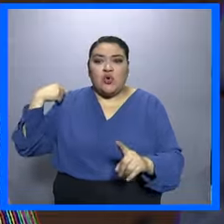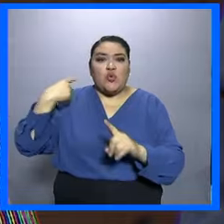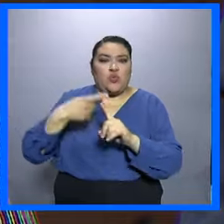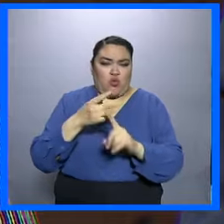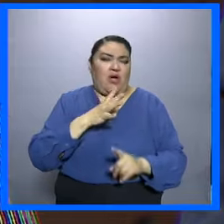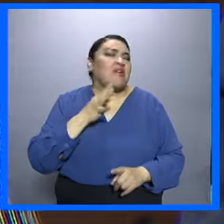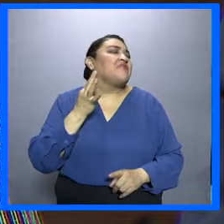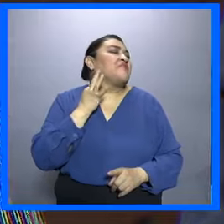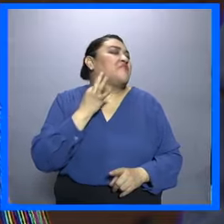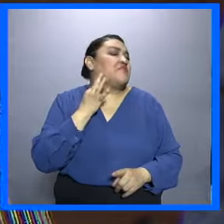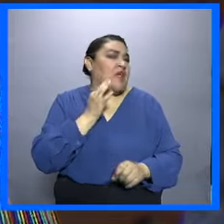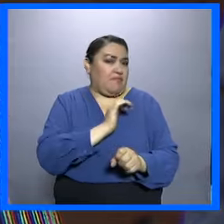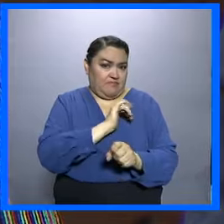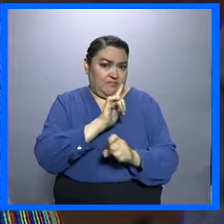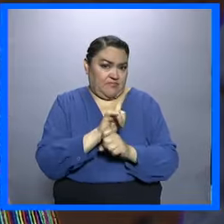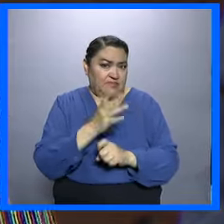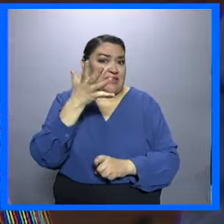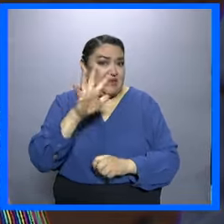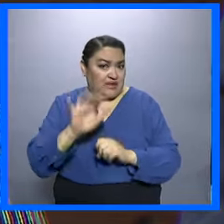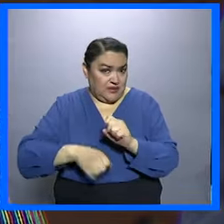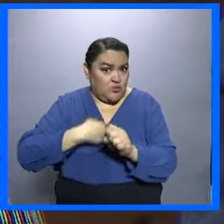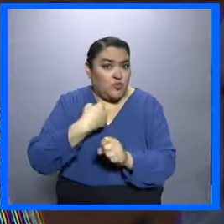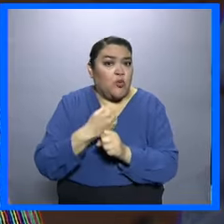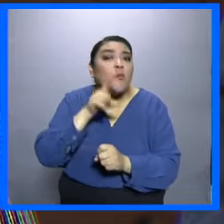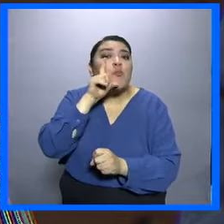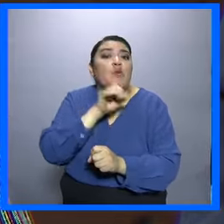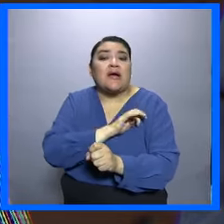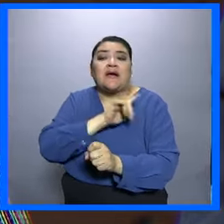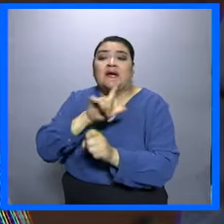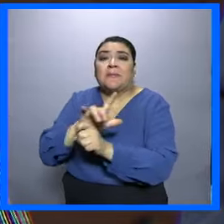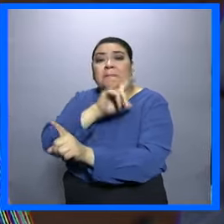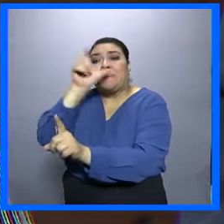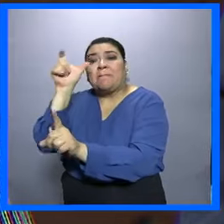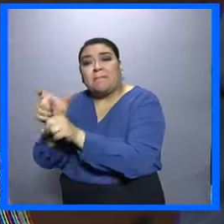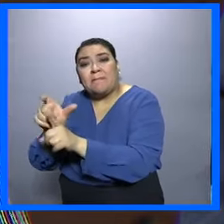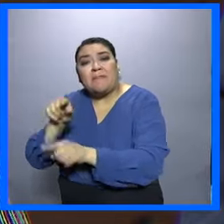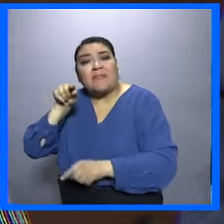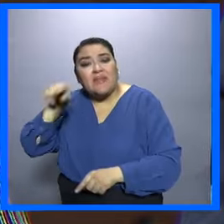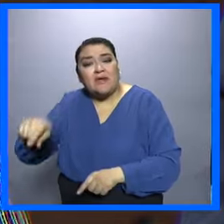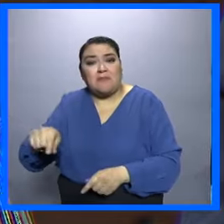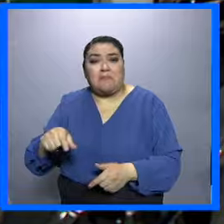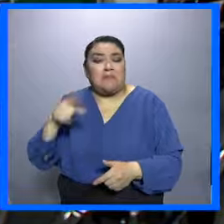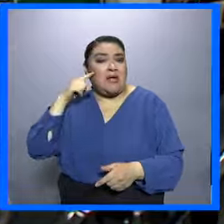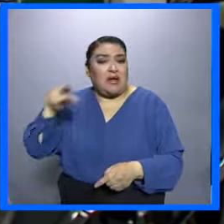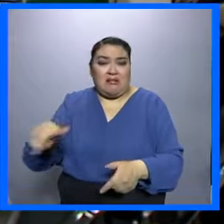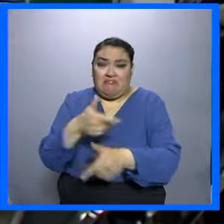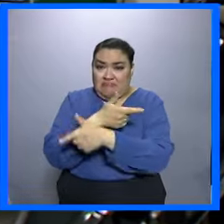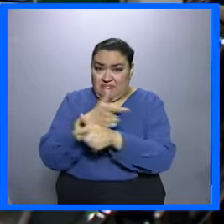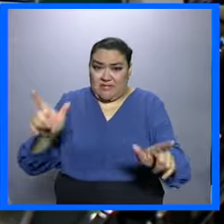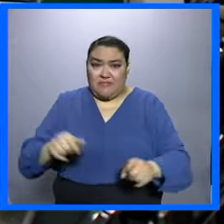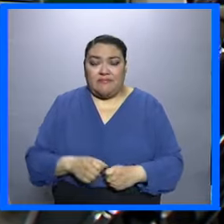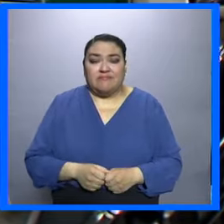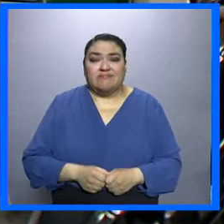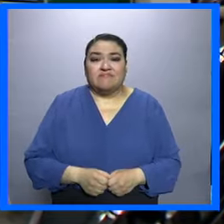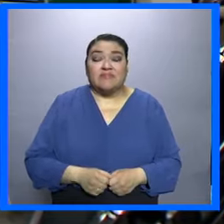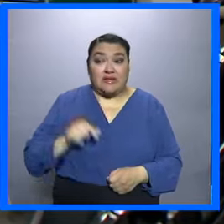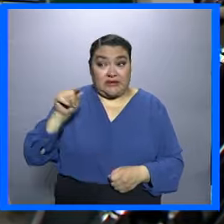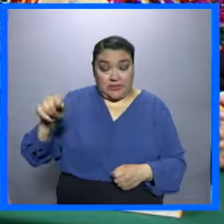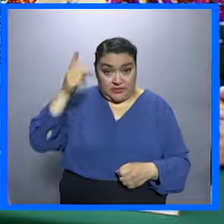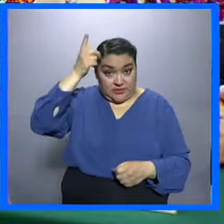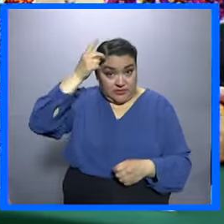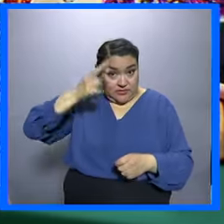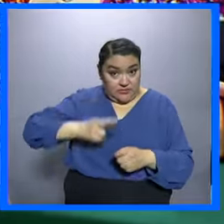fiscalía especializada precisamente para atender los delitos contra la libertad de expresión. La directora general